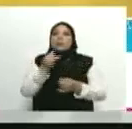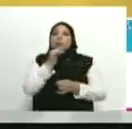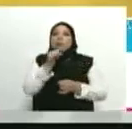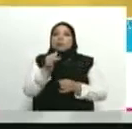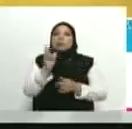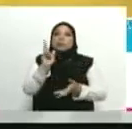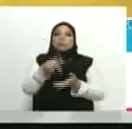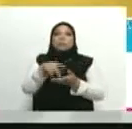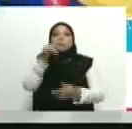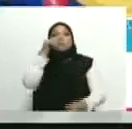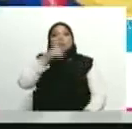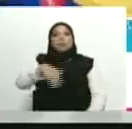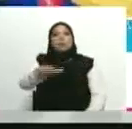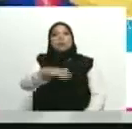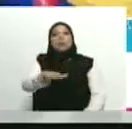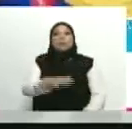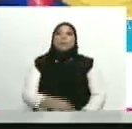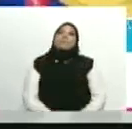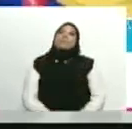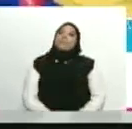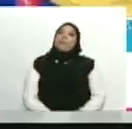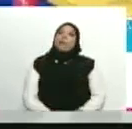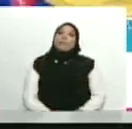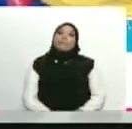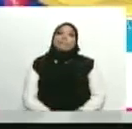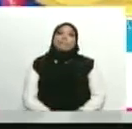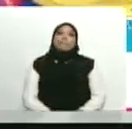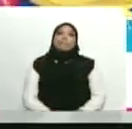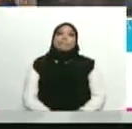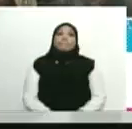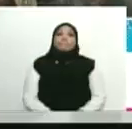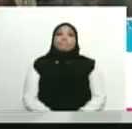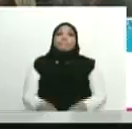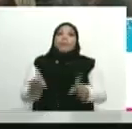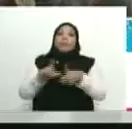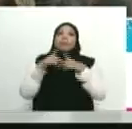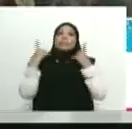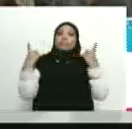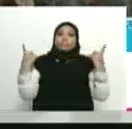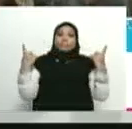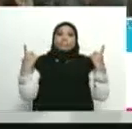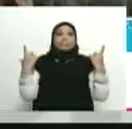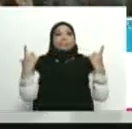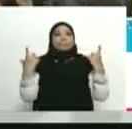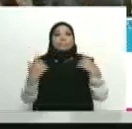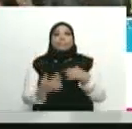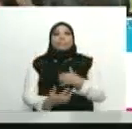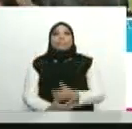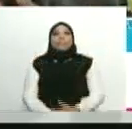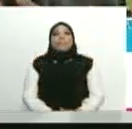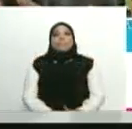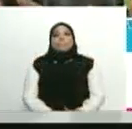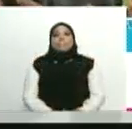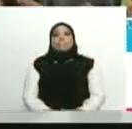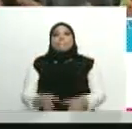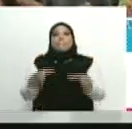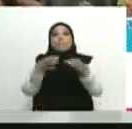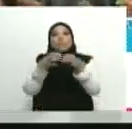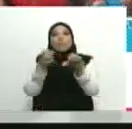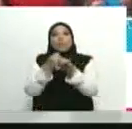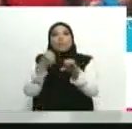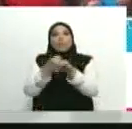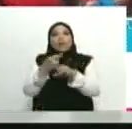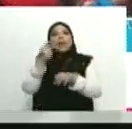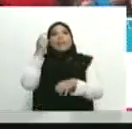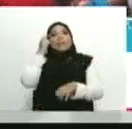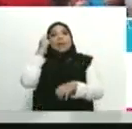ahí estaba el pueblo de Rondón, en La Guaira también, en la cinta costera, una gran concentración, el día